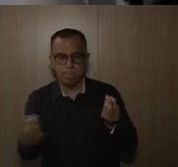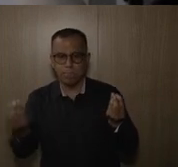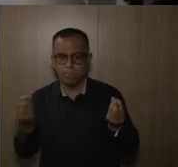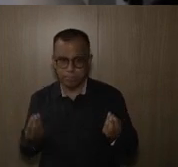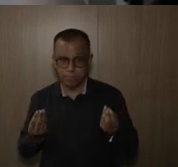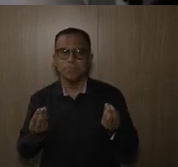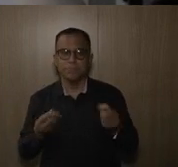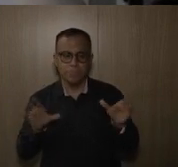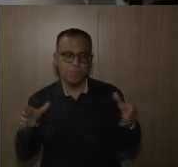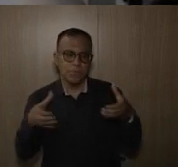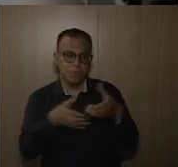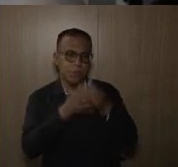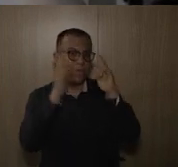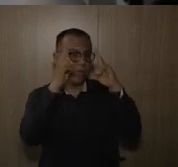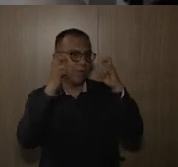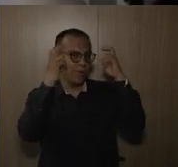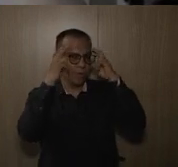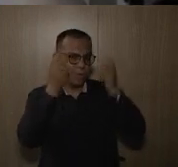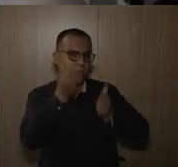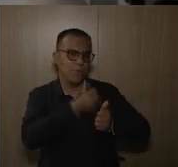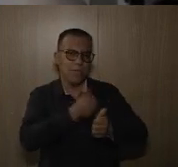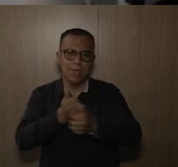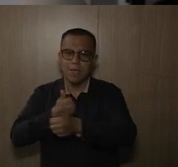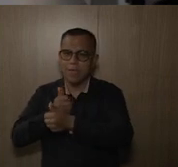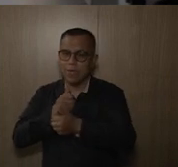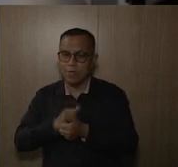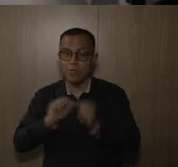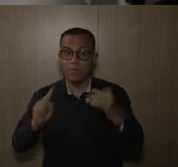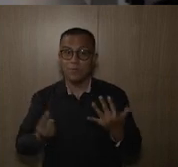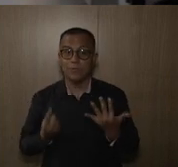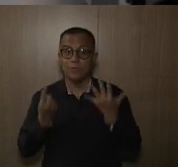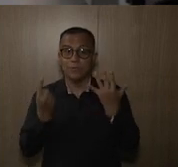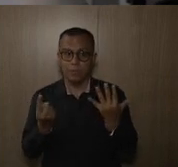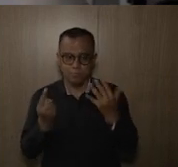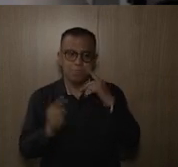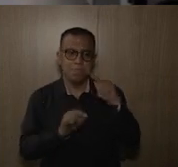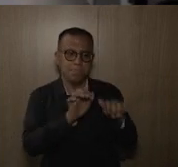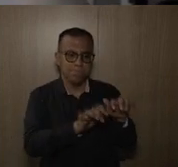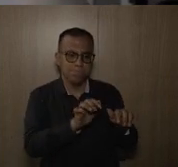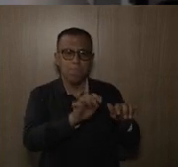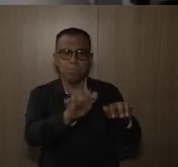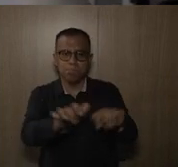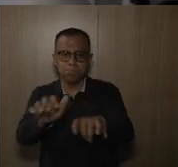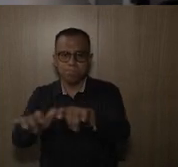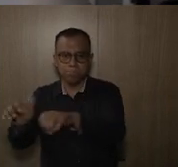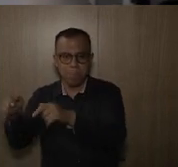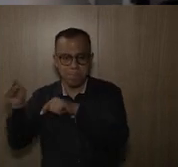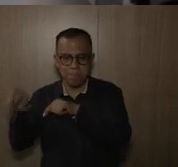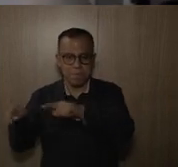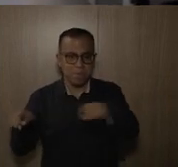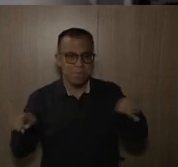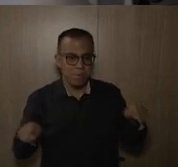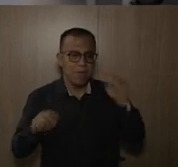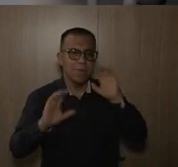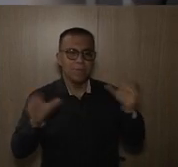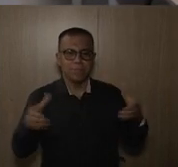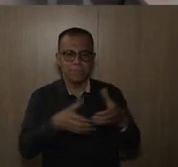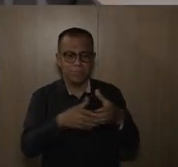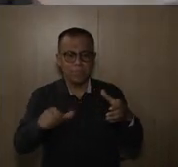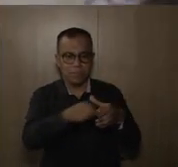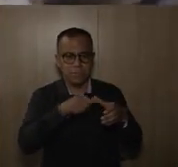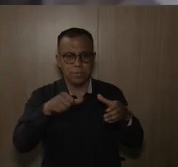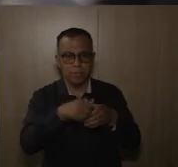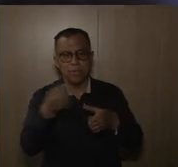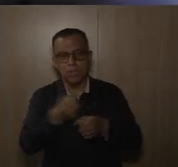áreas de conocimiento, en donde pues cada uno, somos 6 secretarios y tenemos cada uno diferentes salas por áreas de conocimiento. Es un trabajo enorme